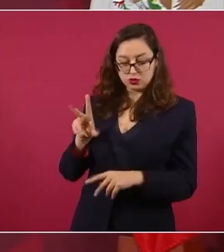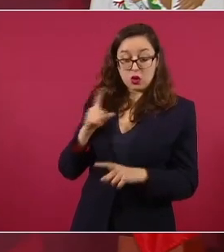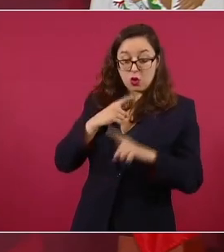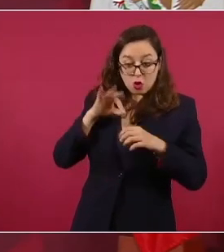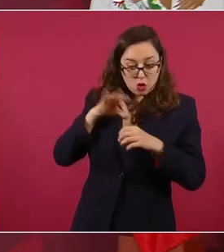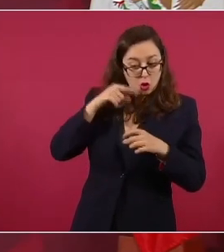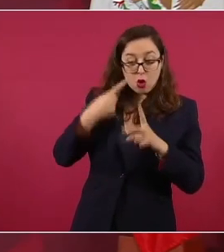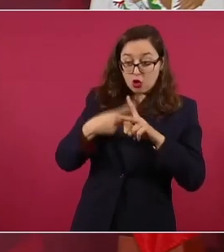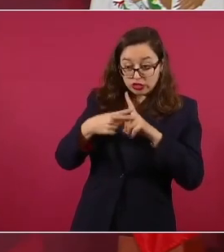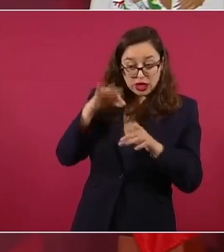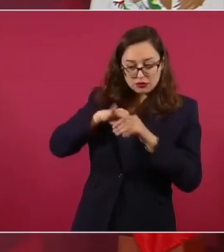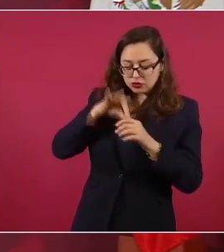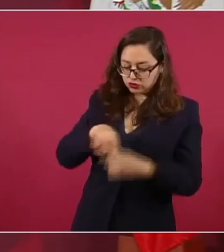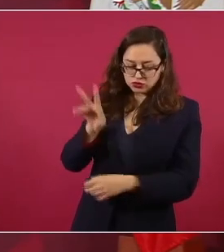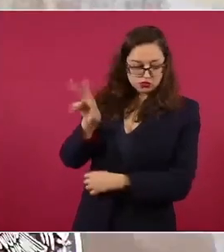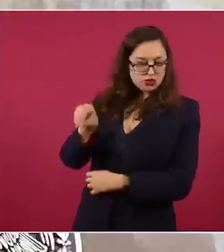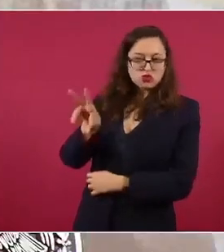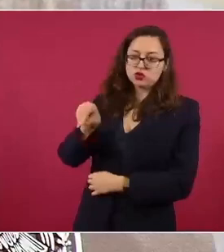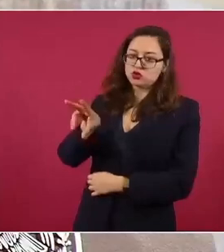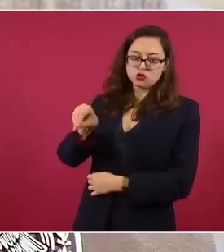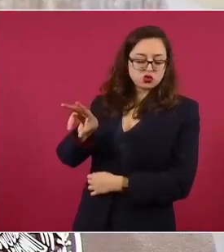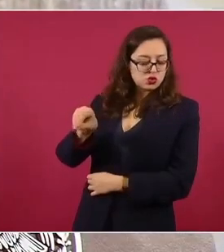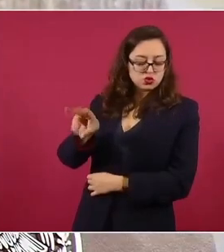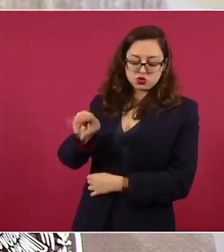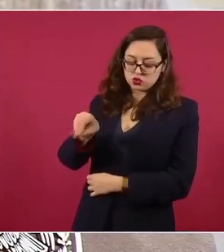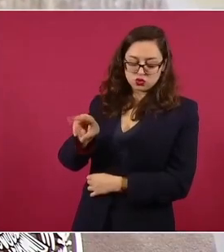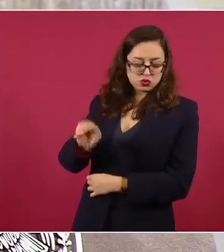al INE de ese entonces.